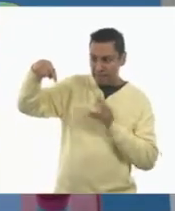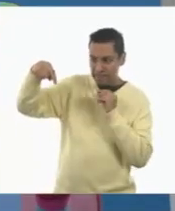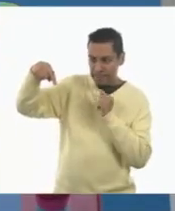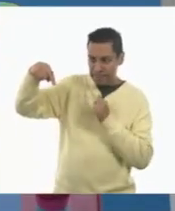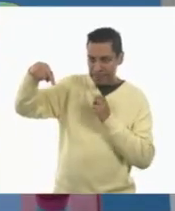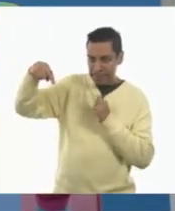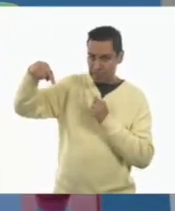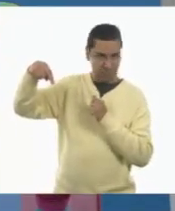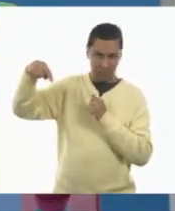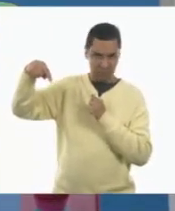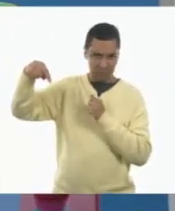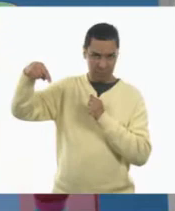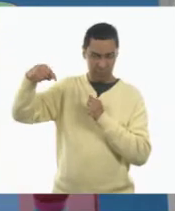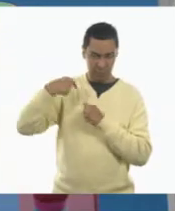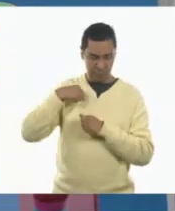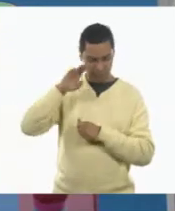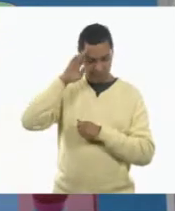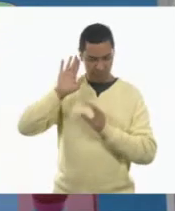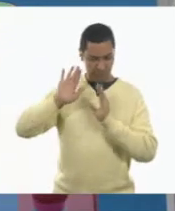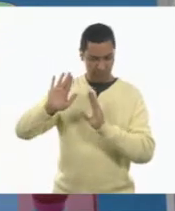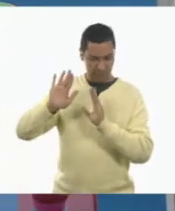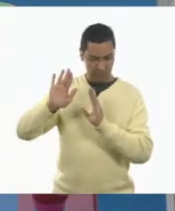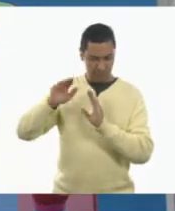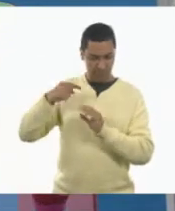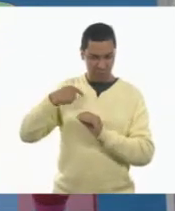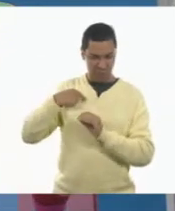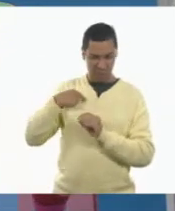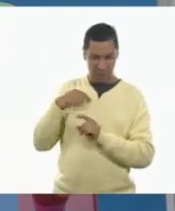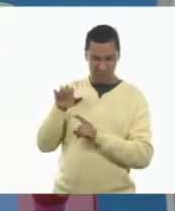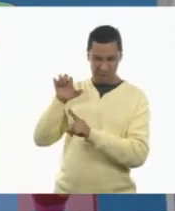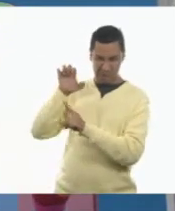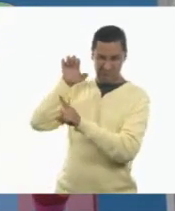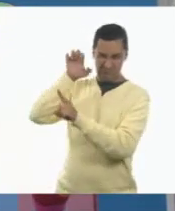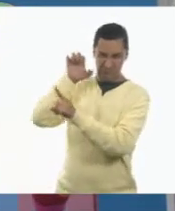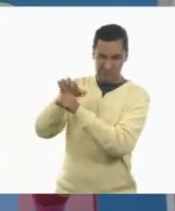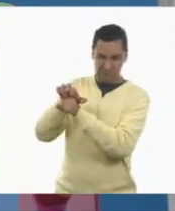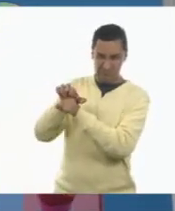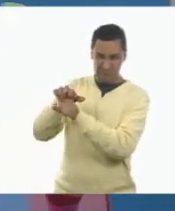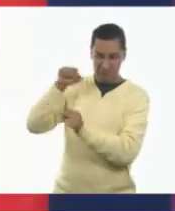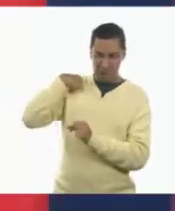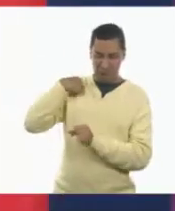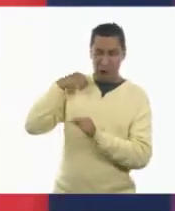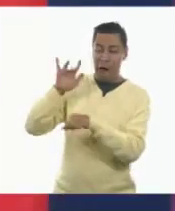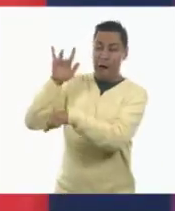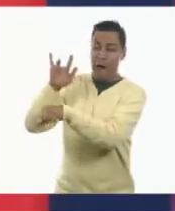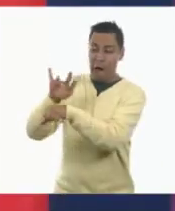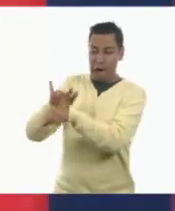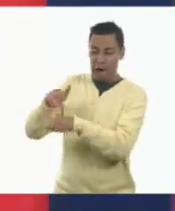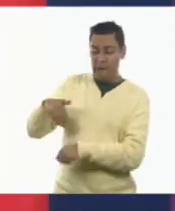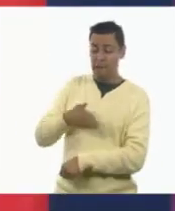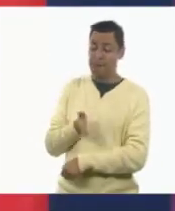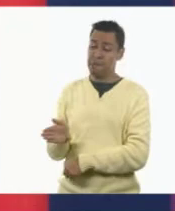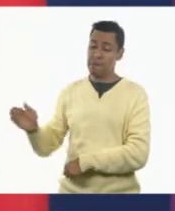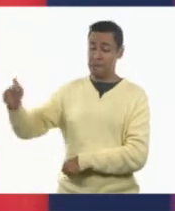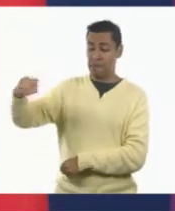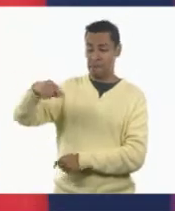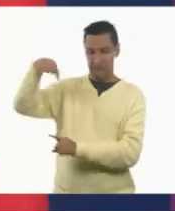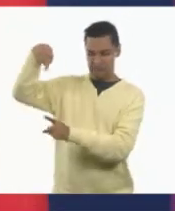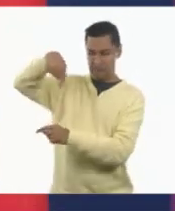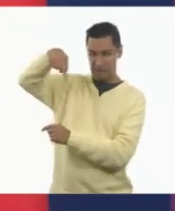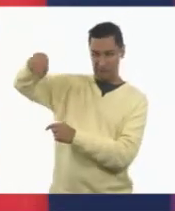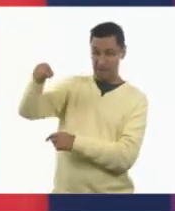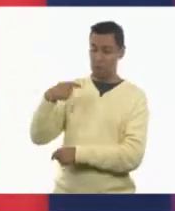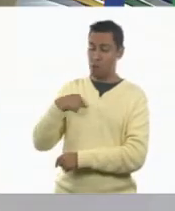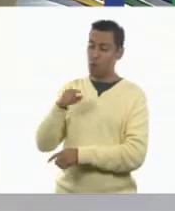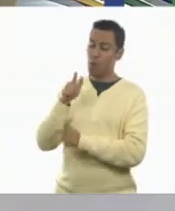pensó. Cierto que si engaño al pescador, y empezó a moverse despacio, astutamente, sin